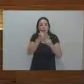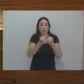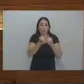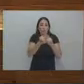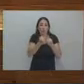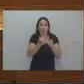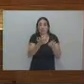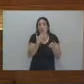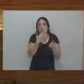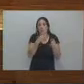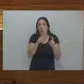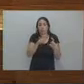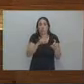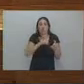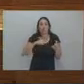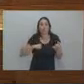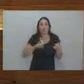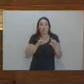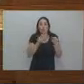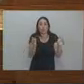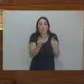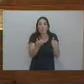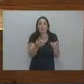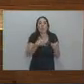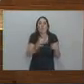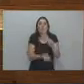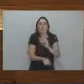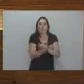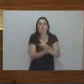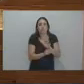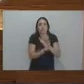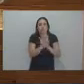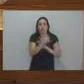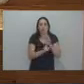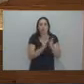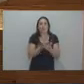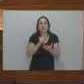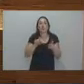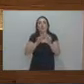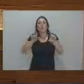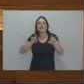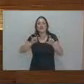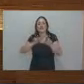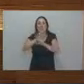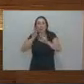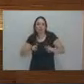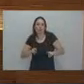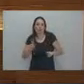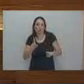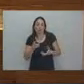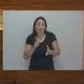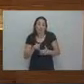los autónomos, las pymes, que están a pie de calle. Y no solamente las multinacionales que se acuerdan de